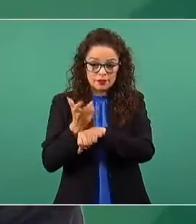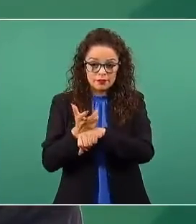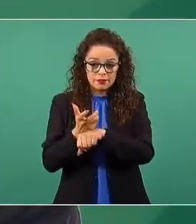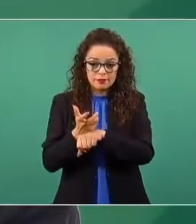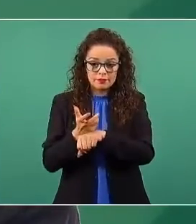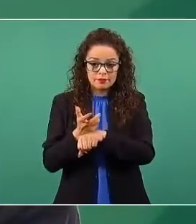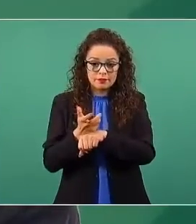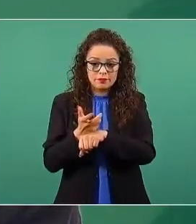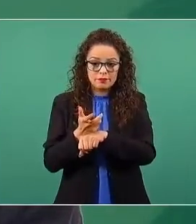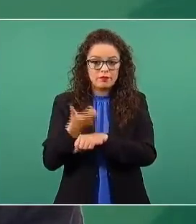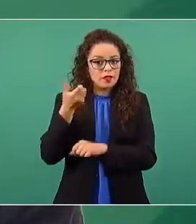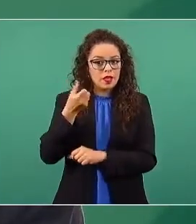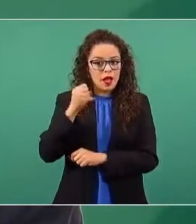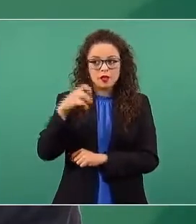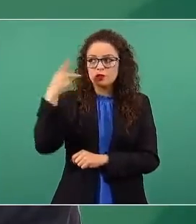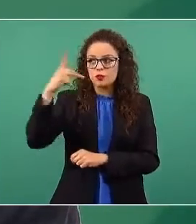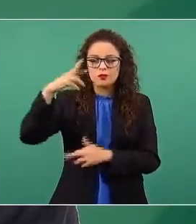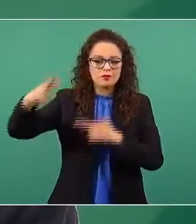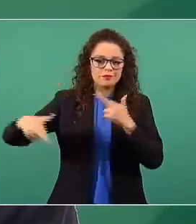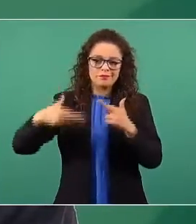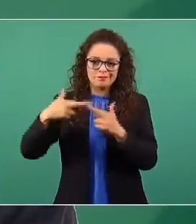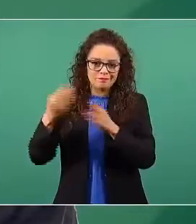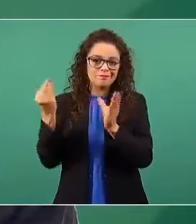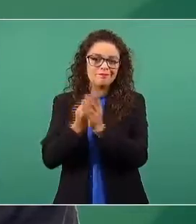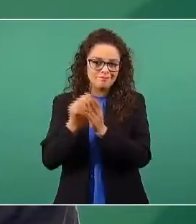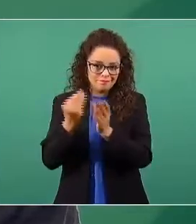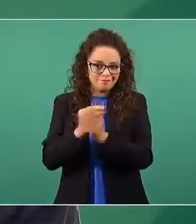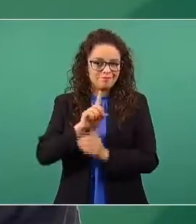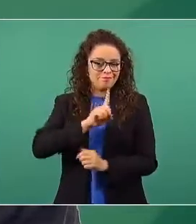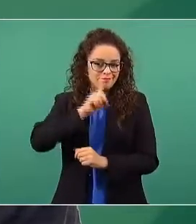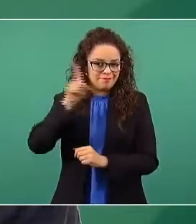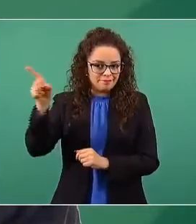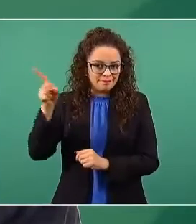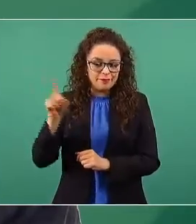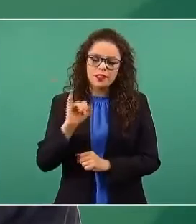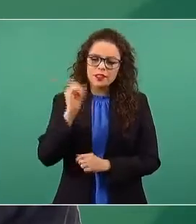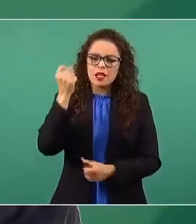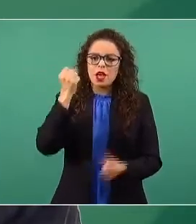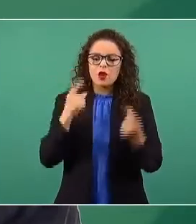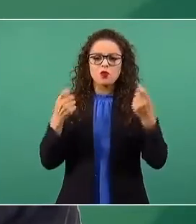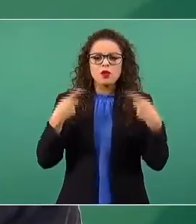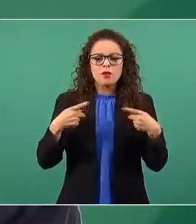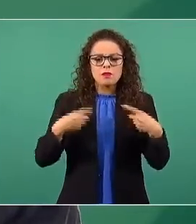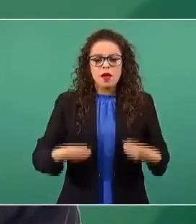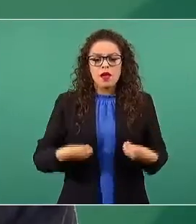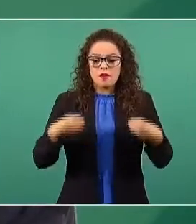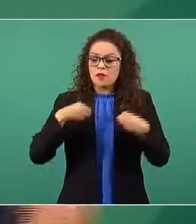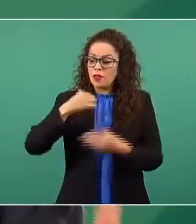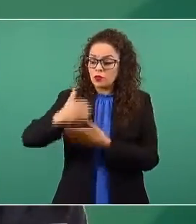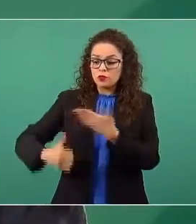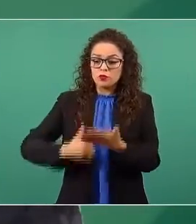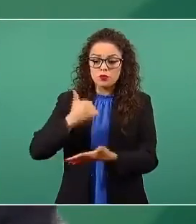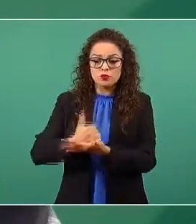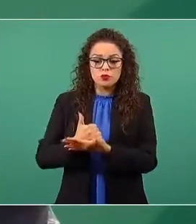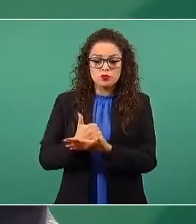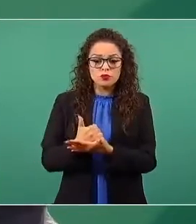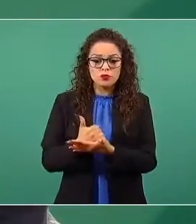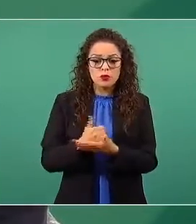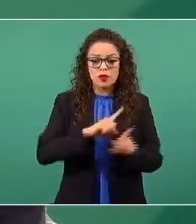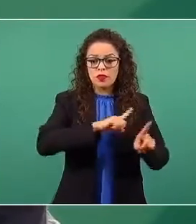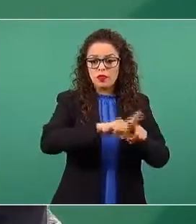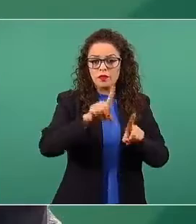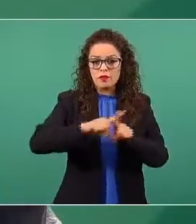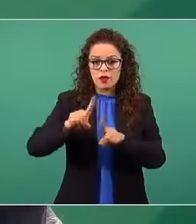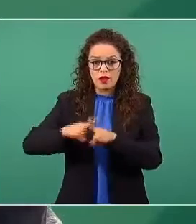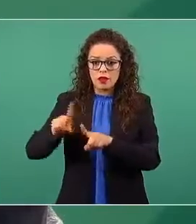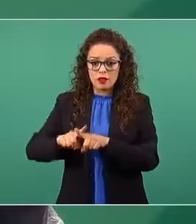esa región. Por supuesto, algunas personas que viven en zonas urbanas de distintas ciudades del